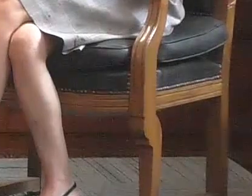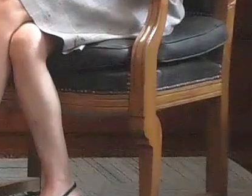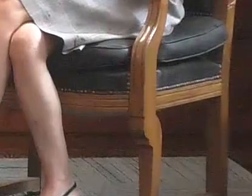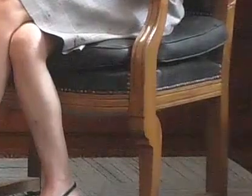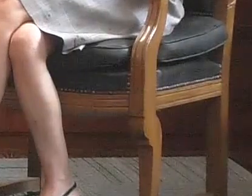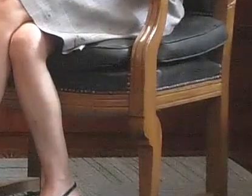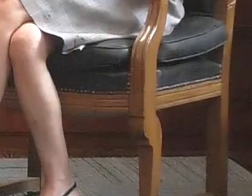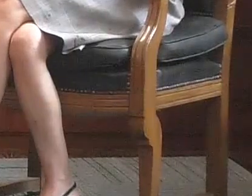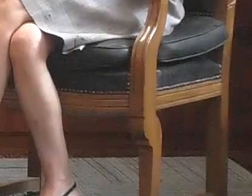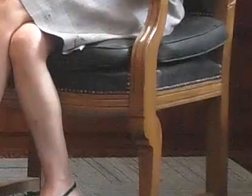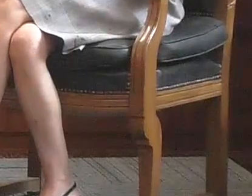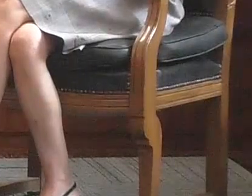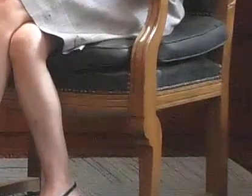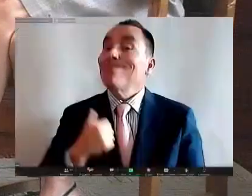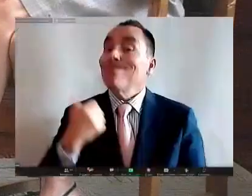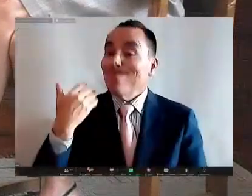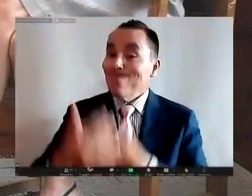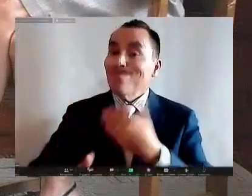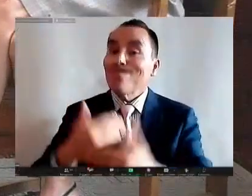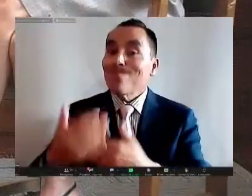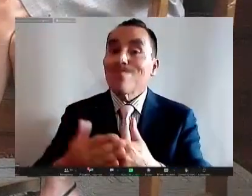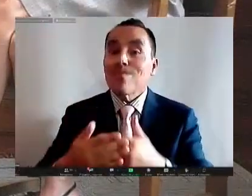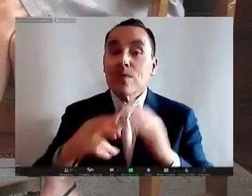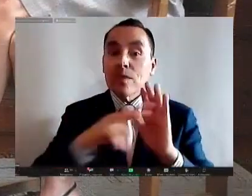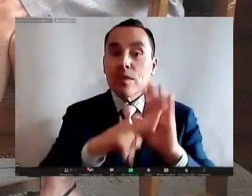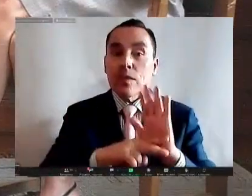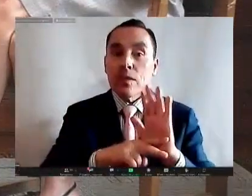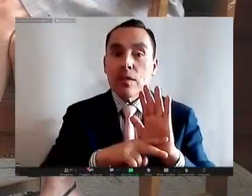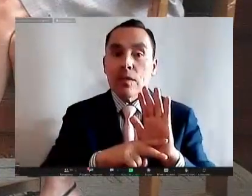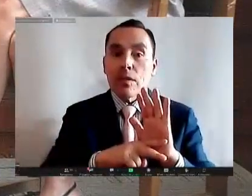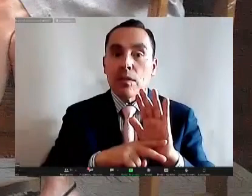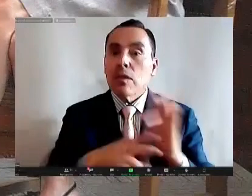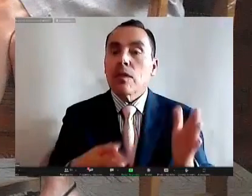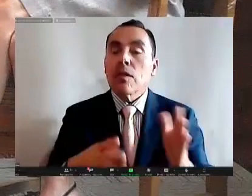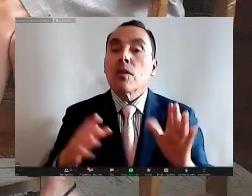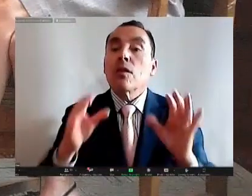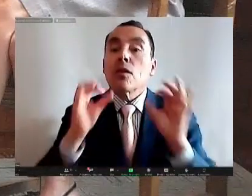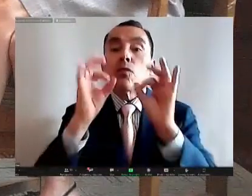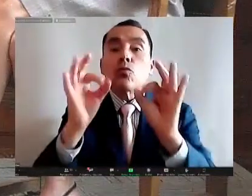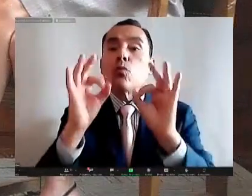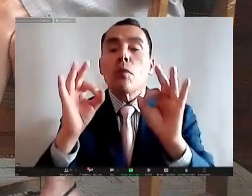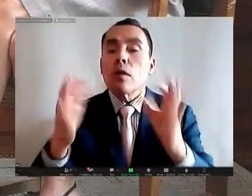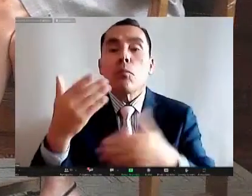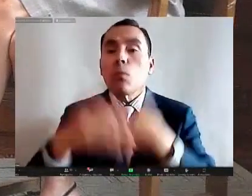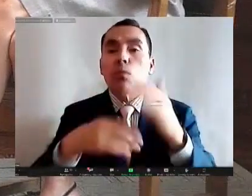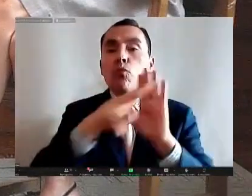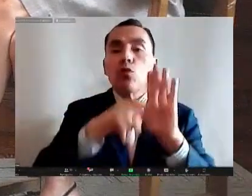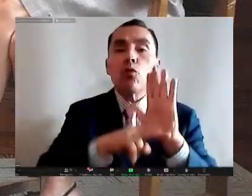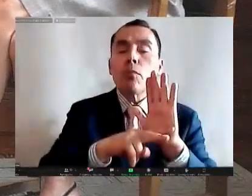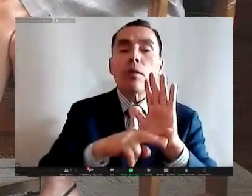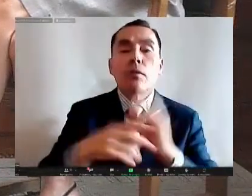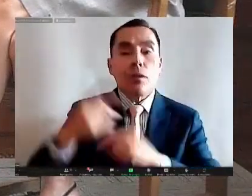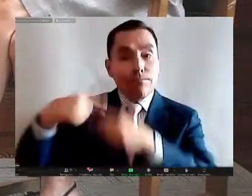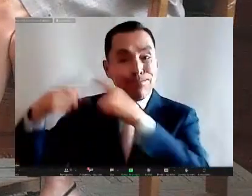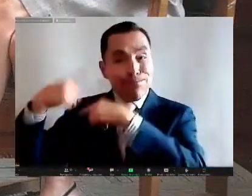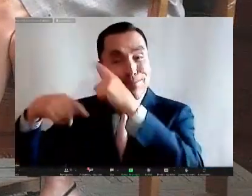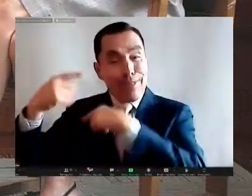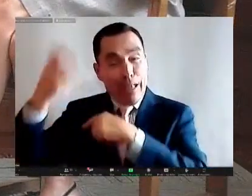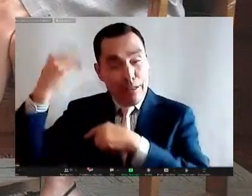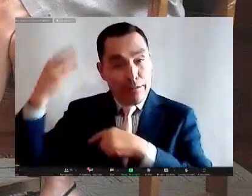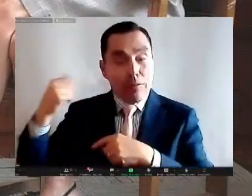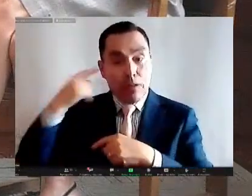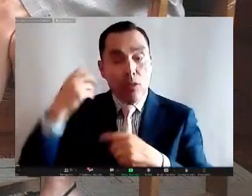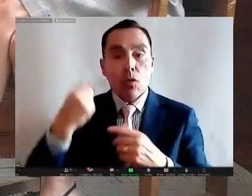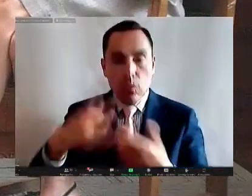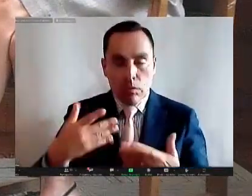ocurre, digamos, con las normas de derecho privado más comúnmente que quizás con otras normas, es su aplicación y no su formulación la